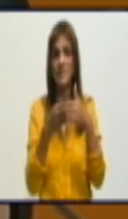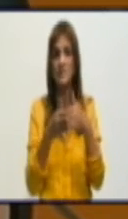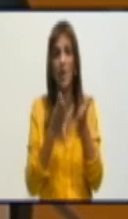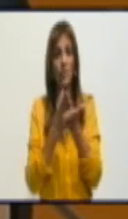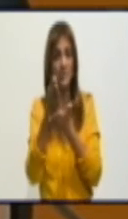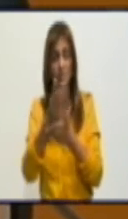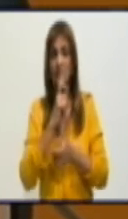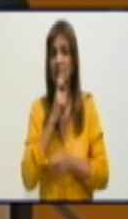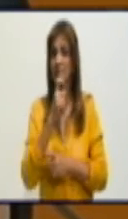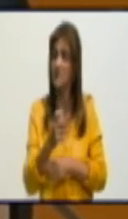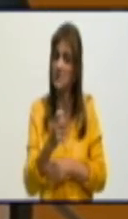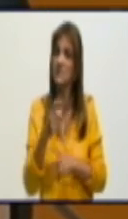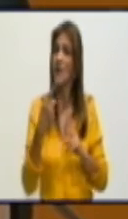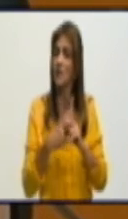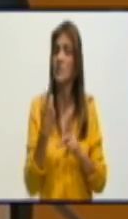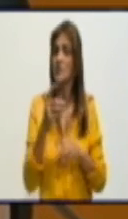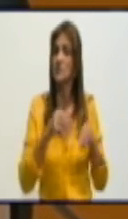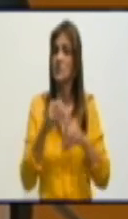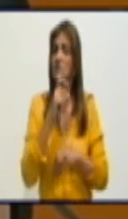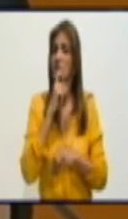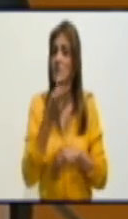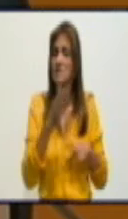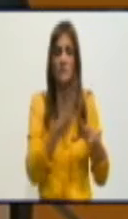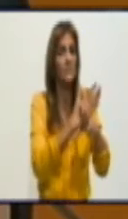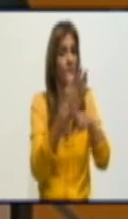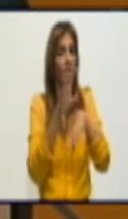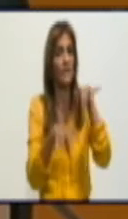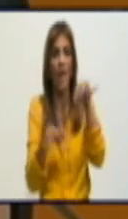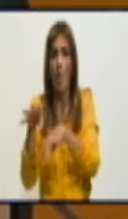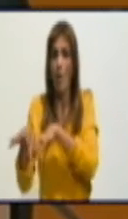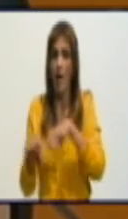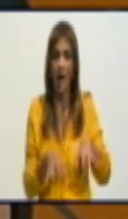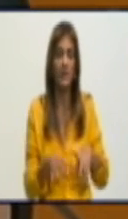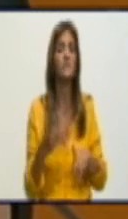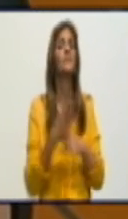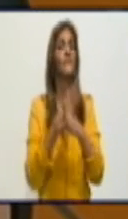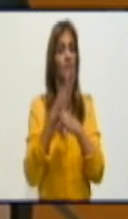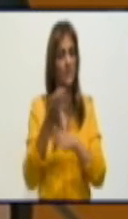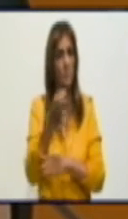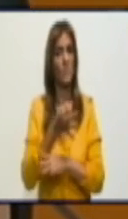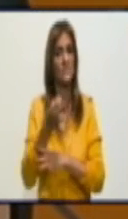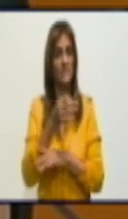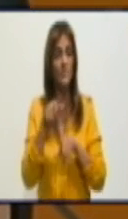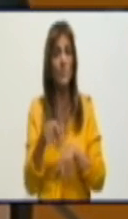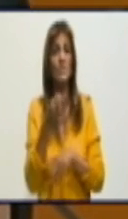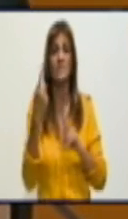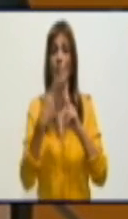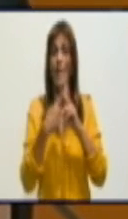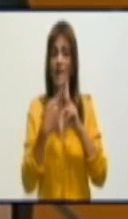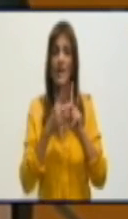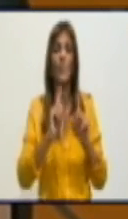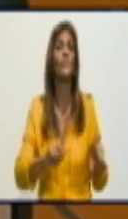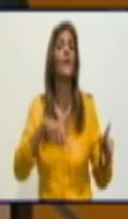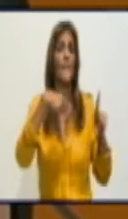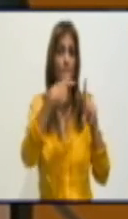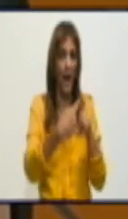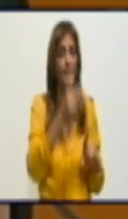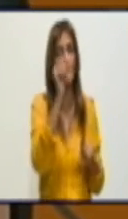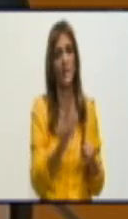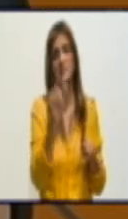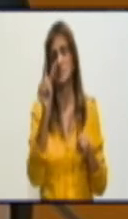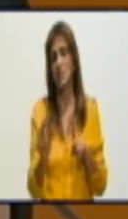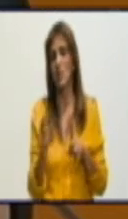una circulación del virus, con una dispersión del virus. Sigue siendo Bayamo hoy el municipio que centra hoy la gran mayoría,